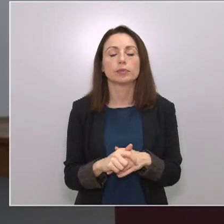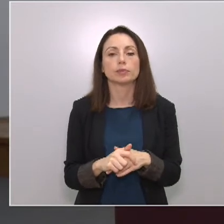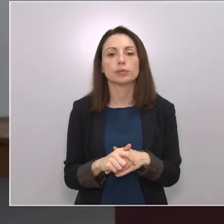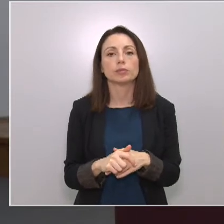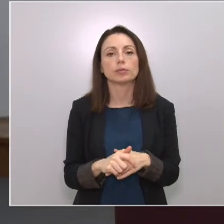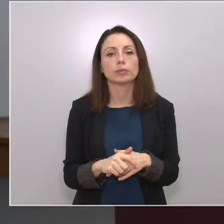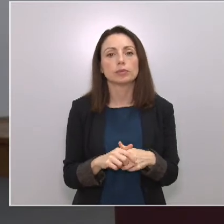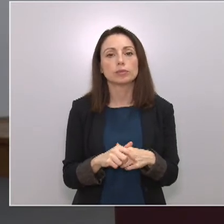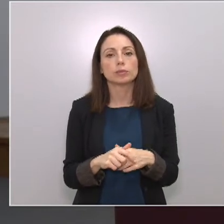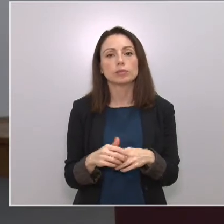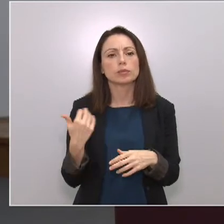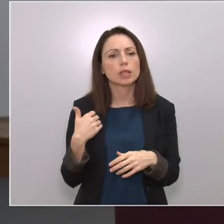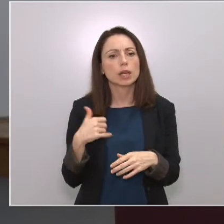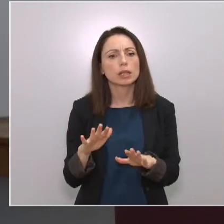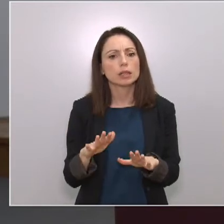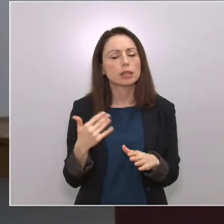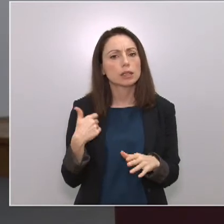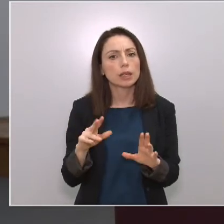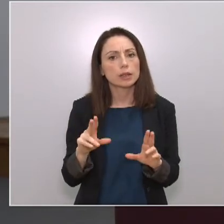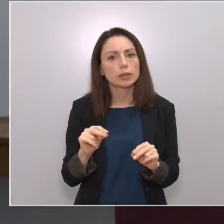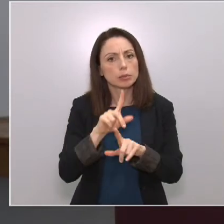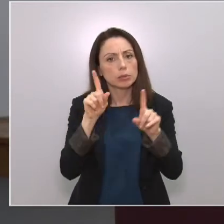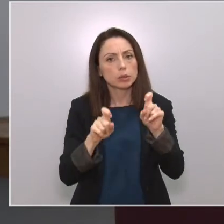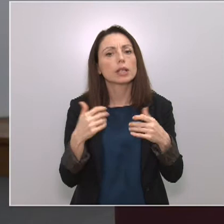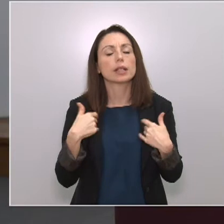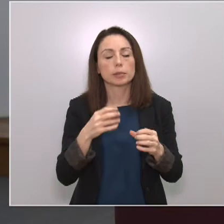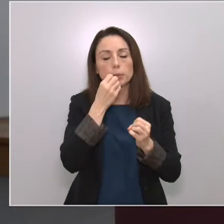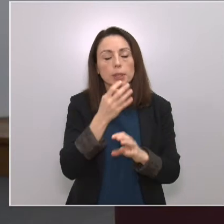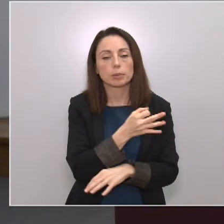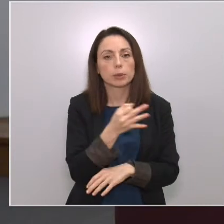Y respecto... Ya está. Te he atendido las preguntas, ¿no? Sí, perfecto.